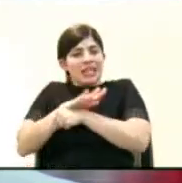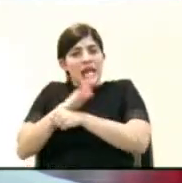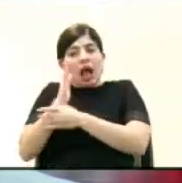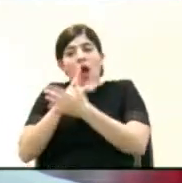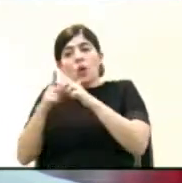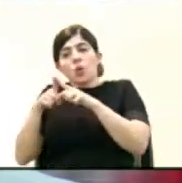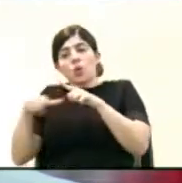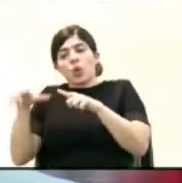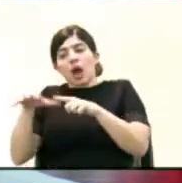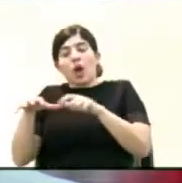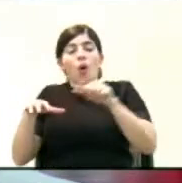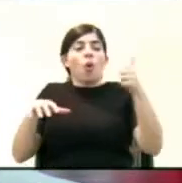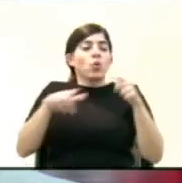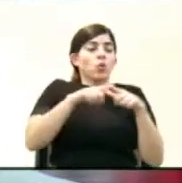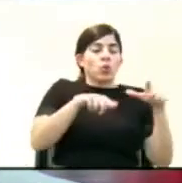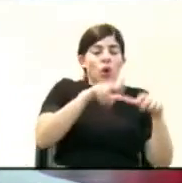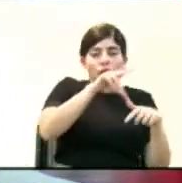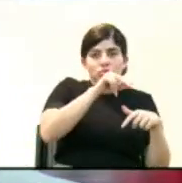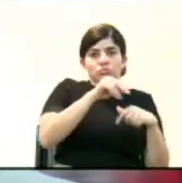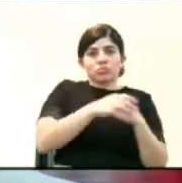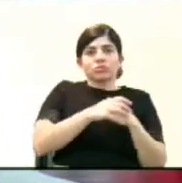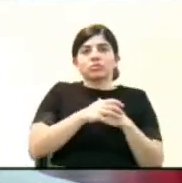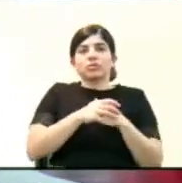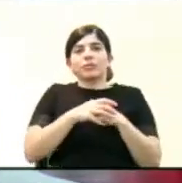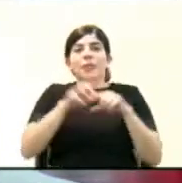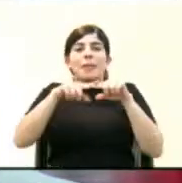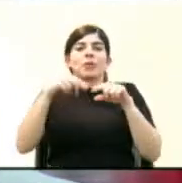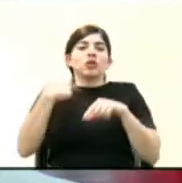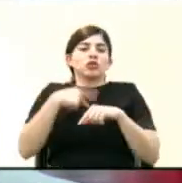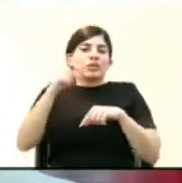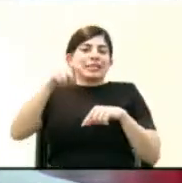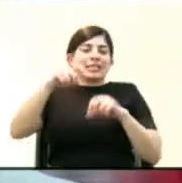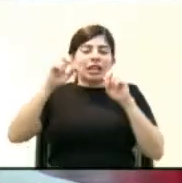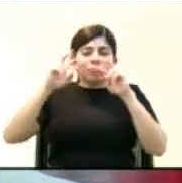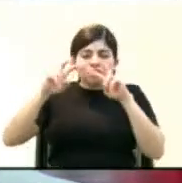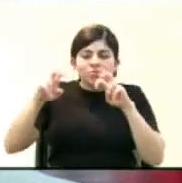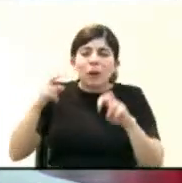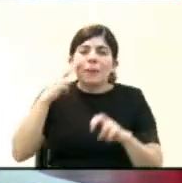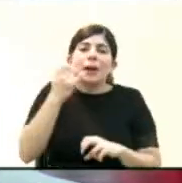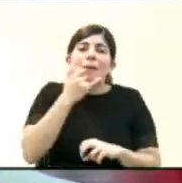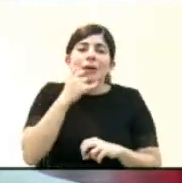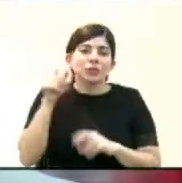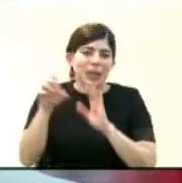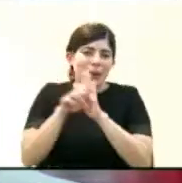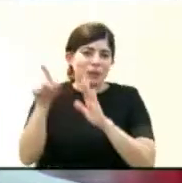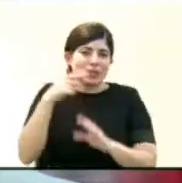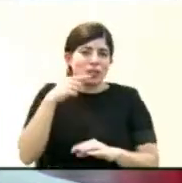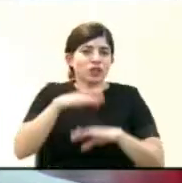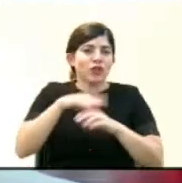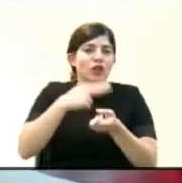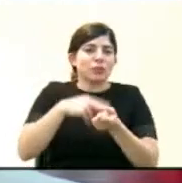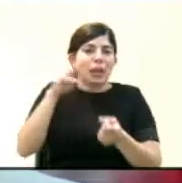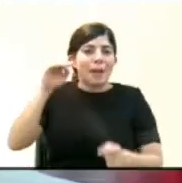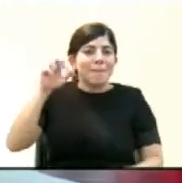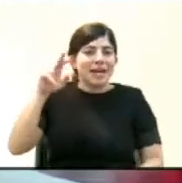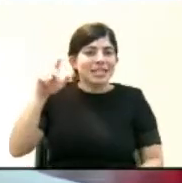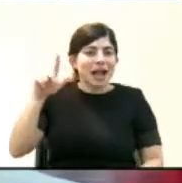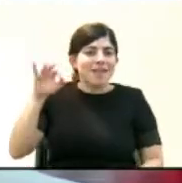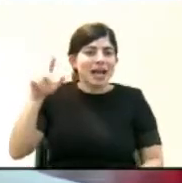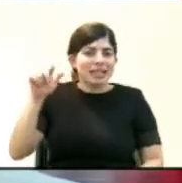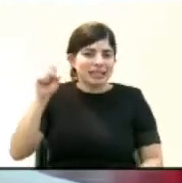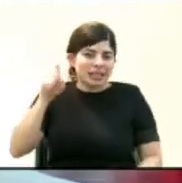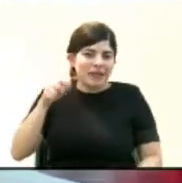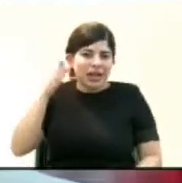que otras. Tendríamos que ver qué es lo que está pasando en lo que usted estaba mencionando de la Marcial Fallas,